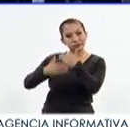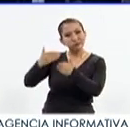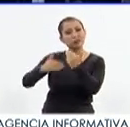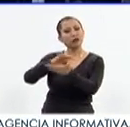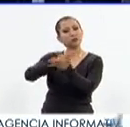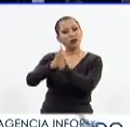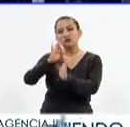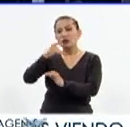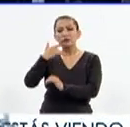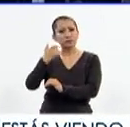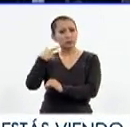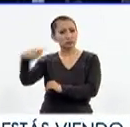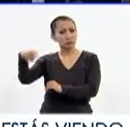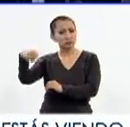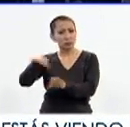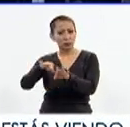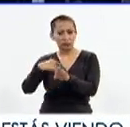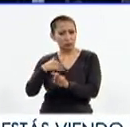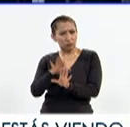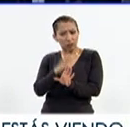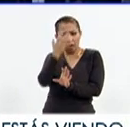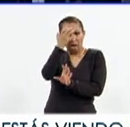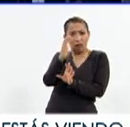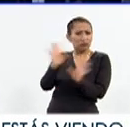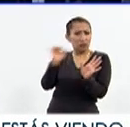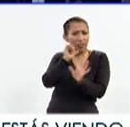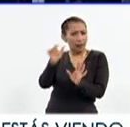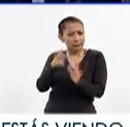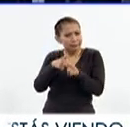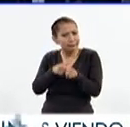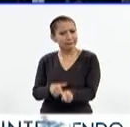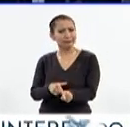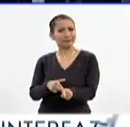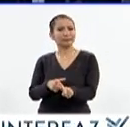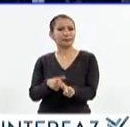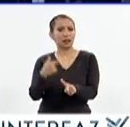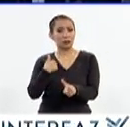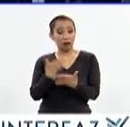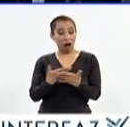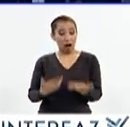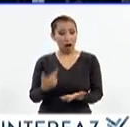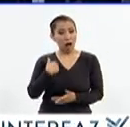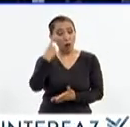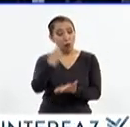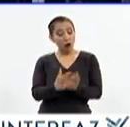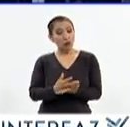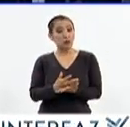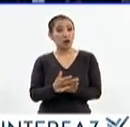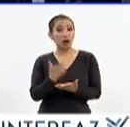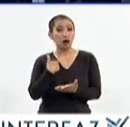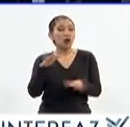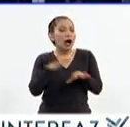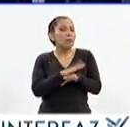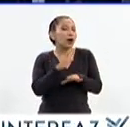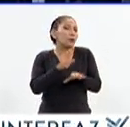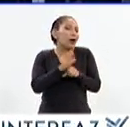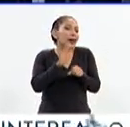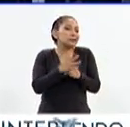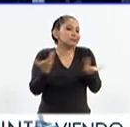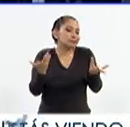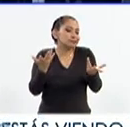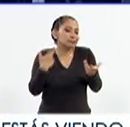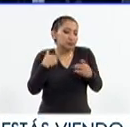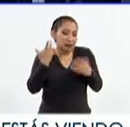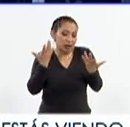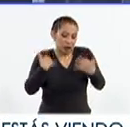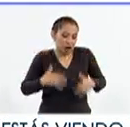evolucionando todos los esfuerzos que han hecho. Yo no tengo por qué renunciar a eso. Entonces hoy en día pues creo que lo único que he modificado podríamos llamarlo